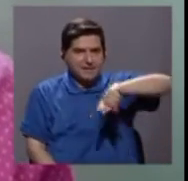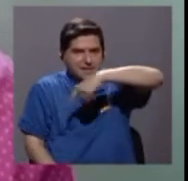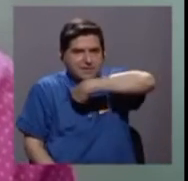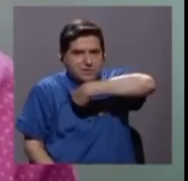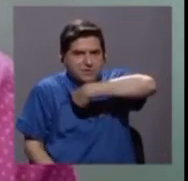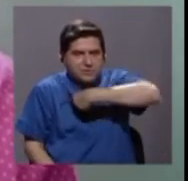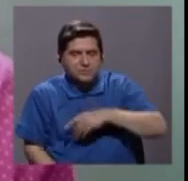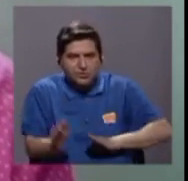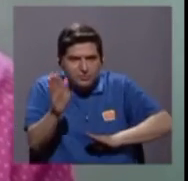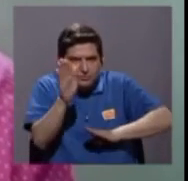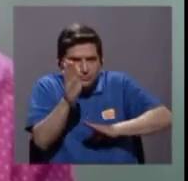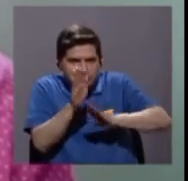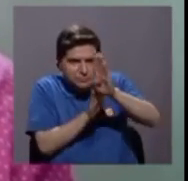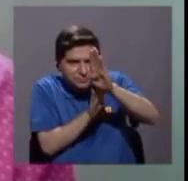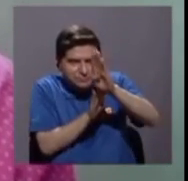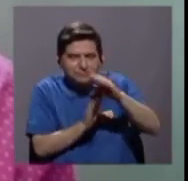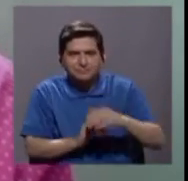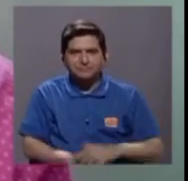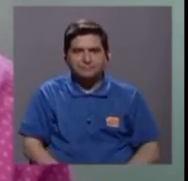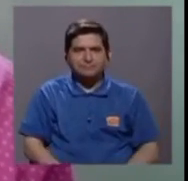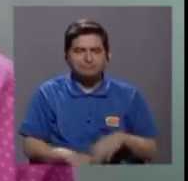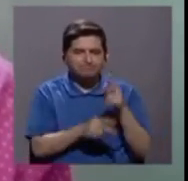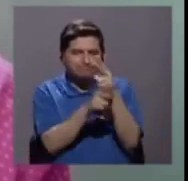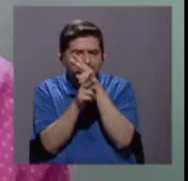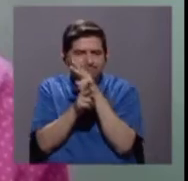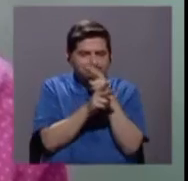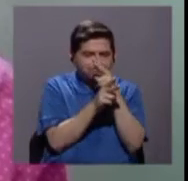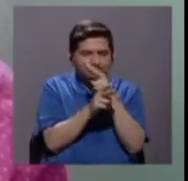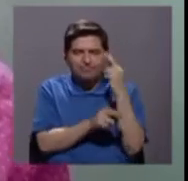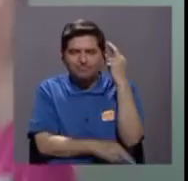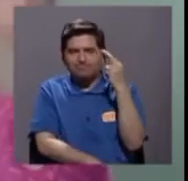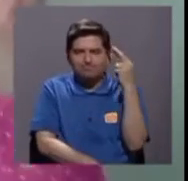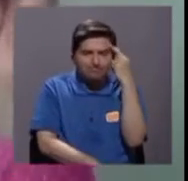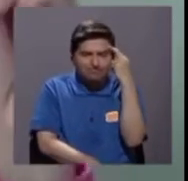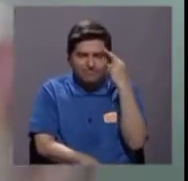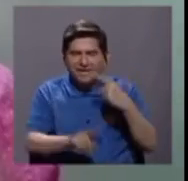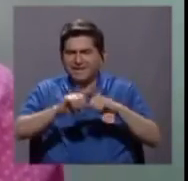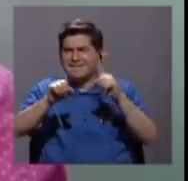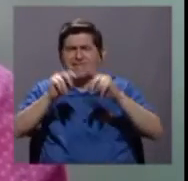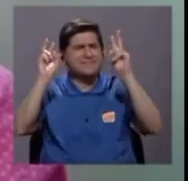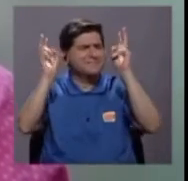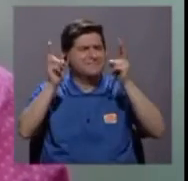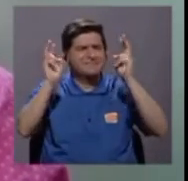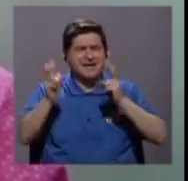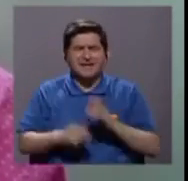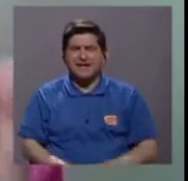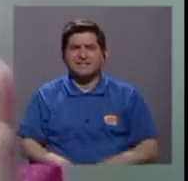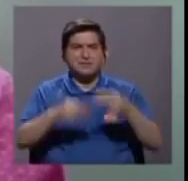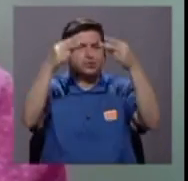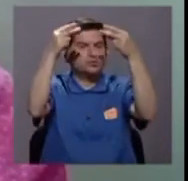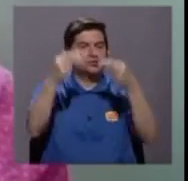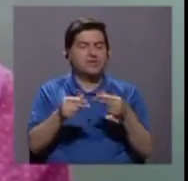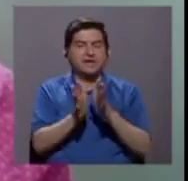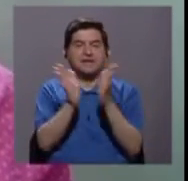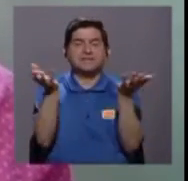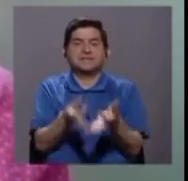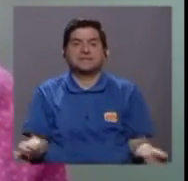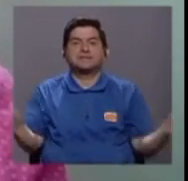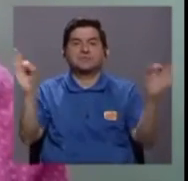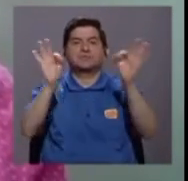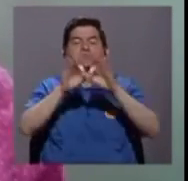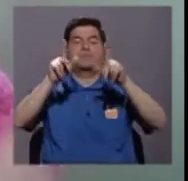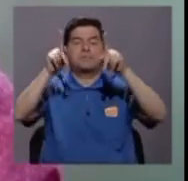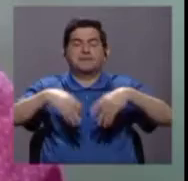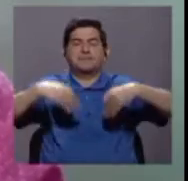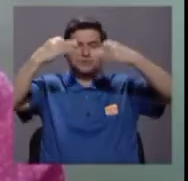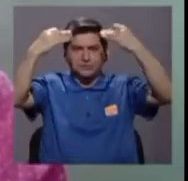ido desarrollando, digamos, monitoreos, reflexiones sobre distintos temas de la hacienda pública que son importantes para los tomadores